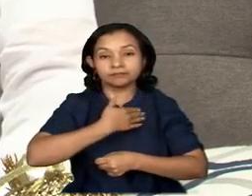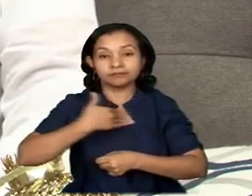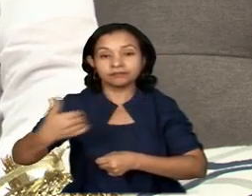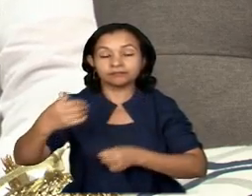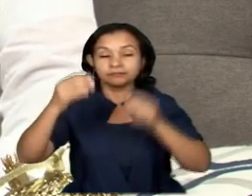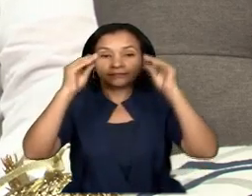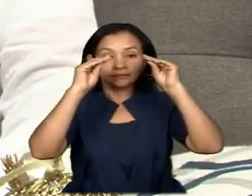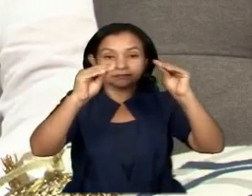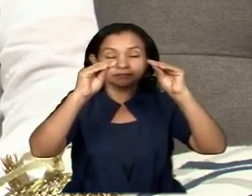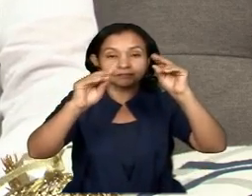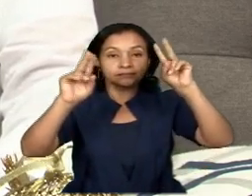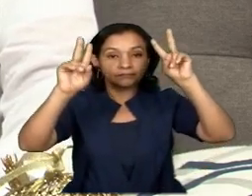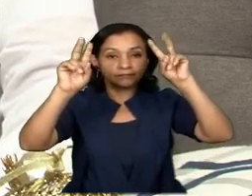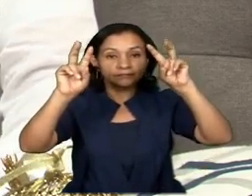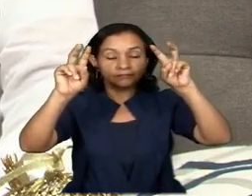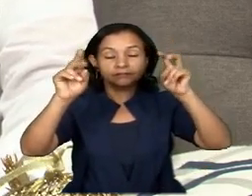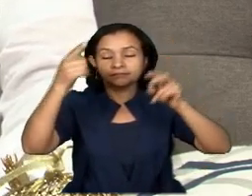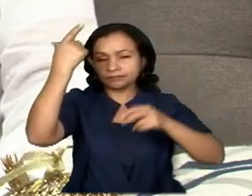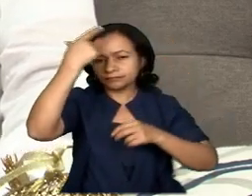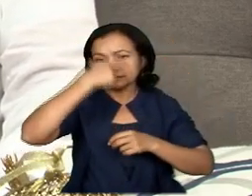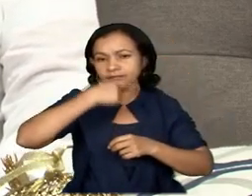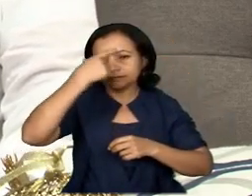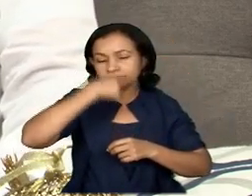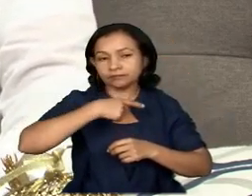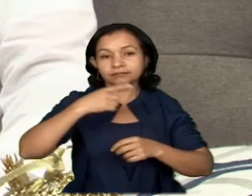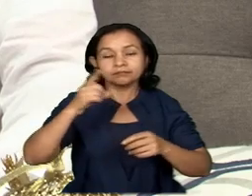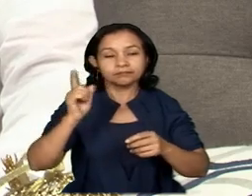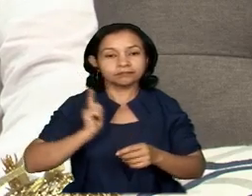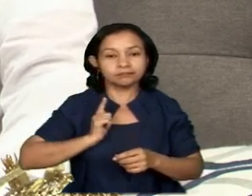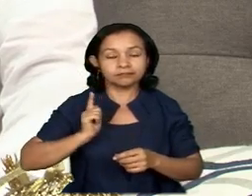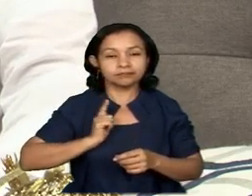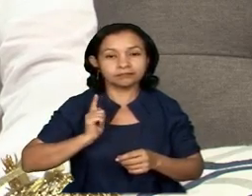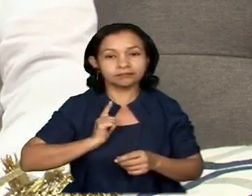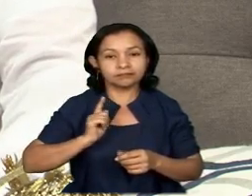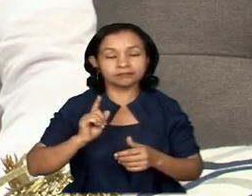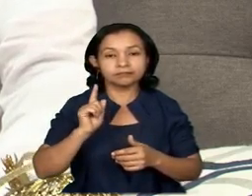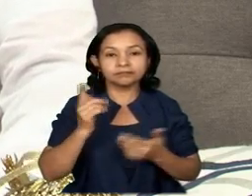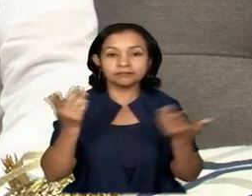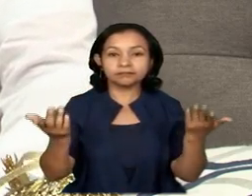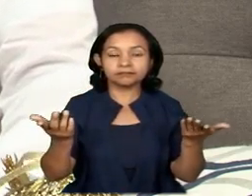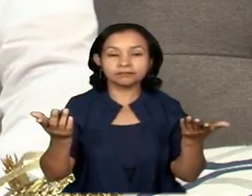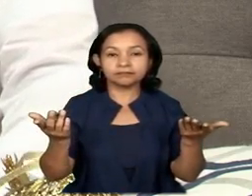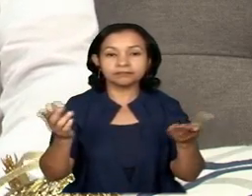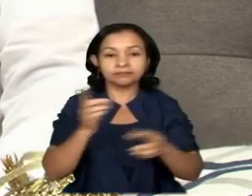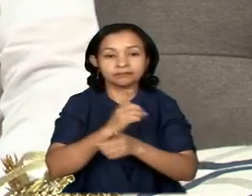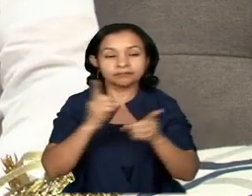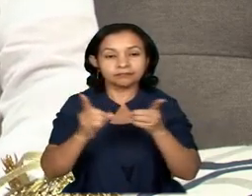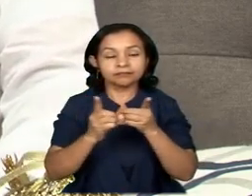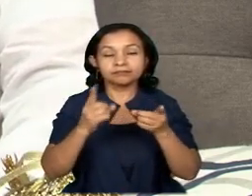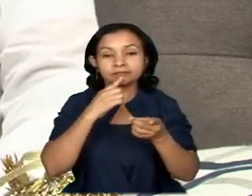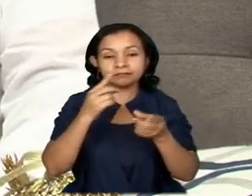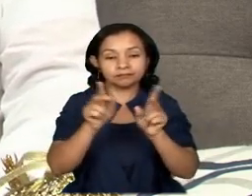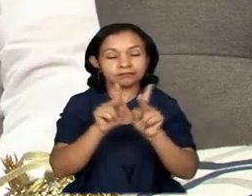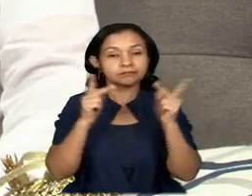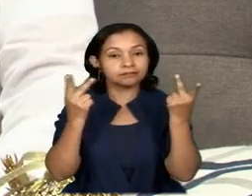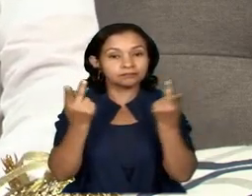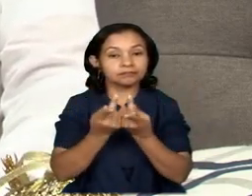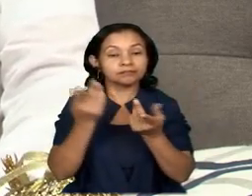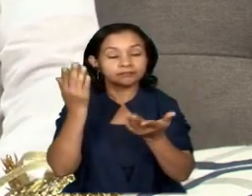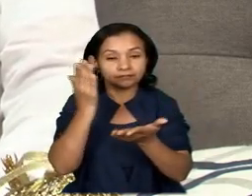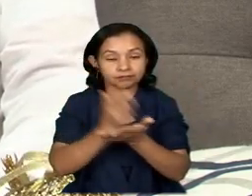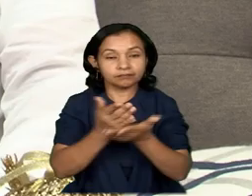educación, y este es un tema que lo hemos tomado muy en serio en cumplimiento de lo que nos mandata nuestro pueblo y